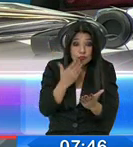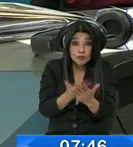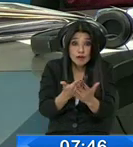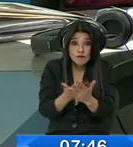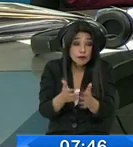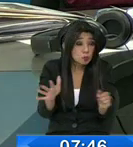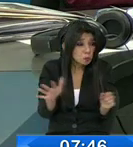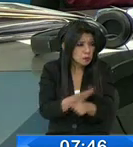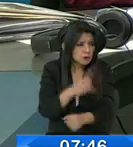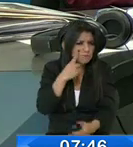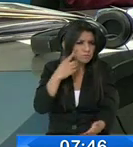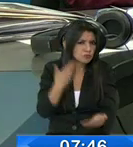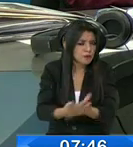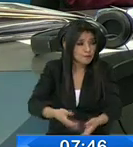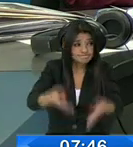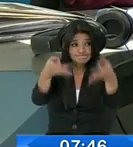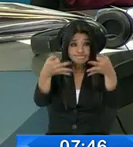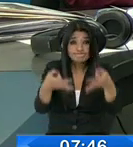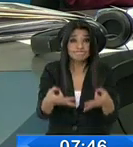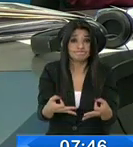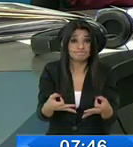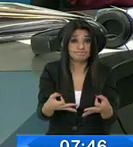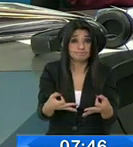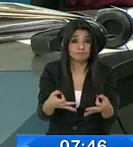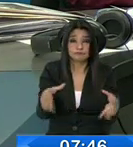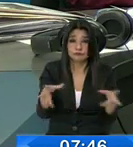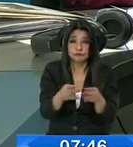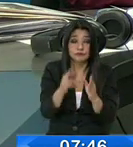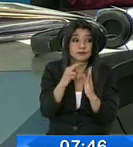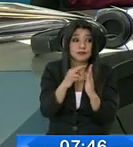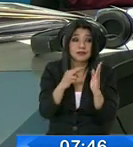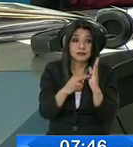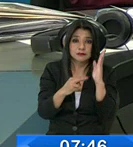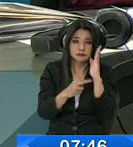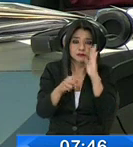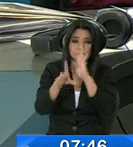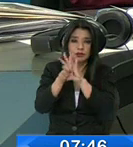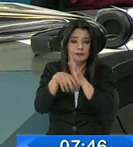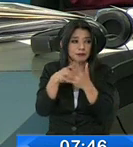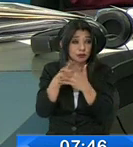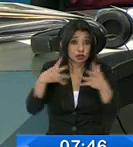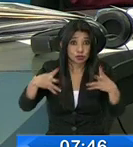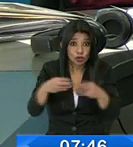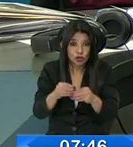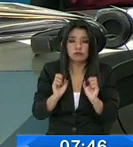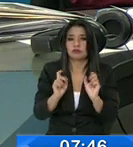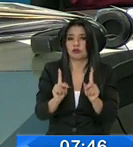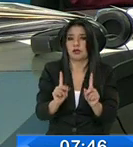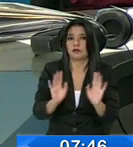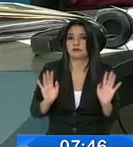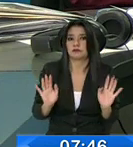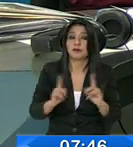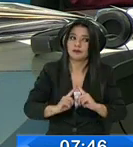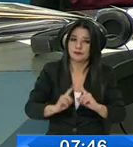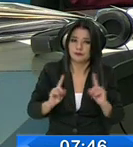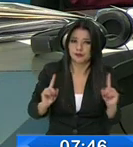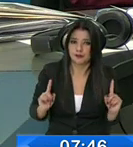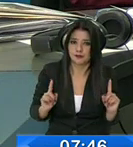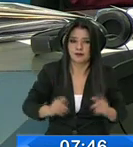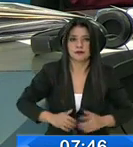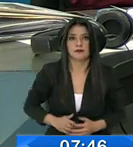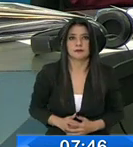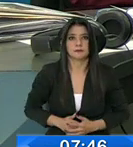prueba lícita que cumpla con todos los requisitos del código orgánico integral penal es una cosa distinta